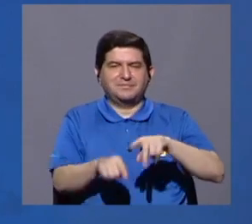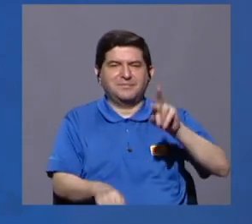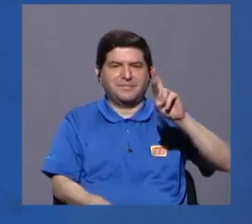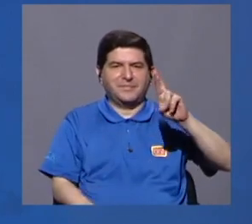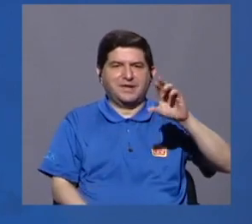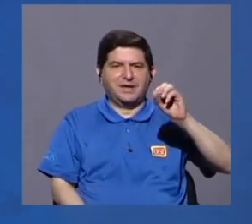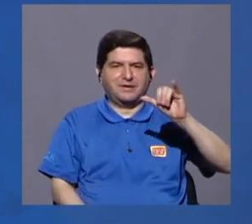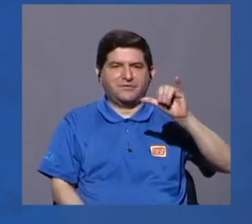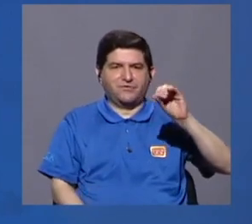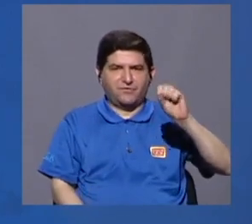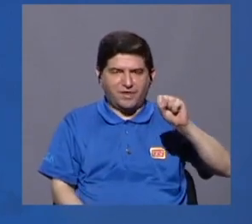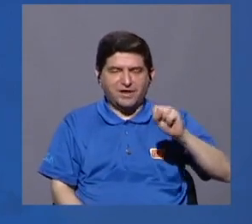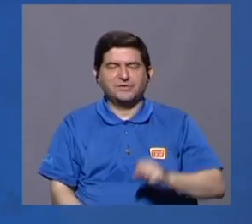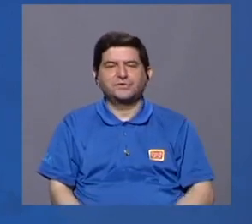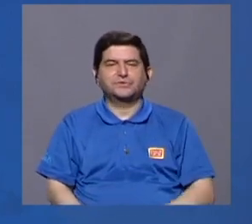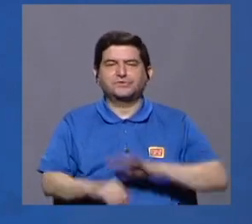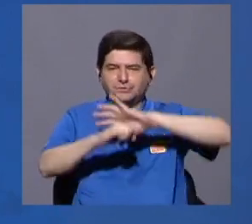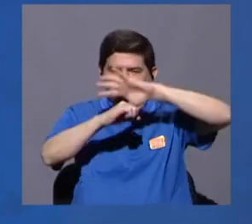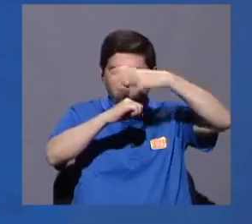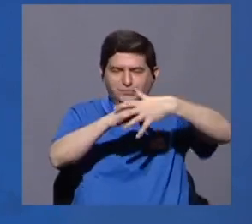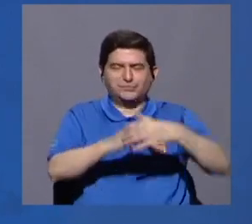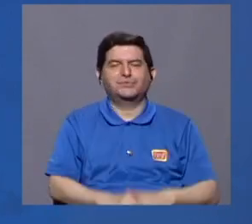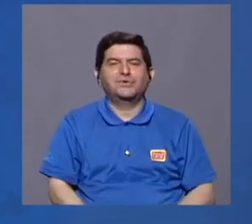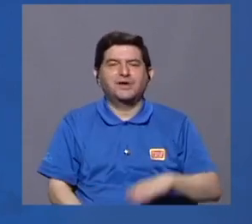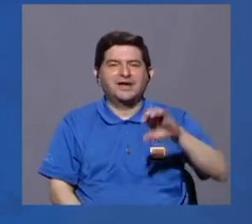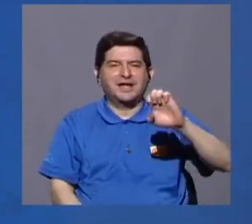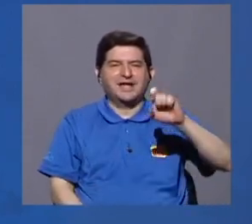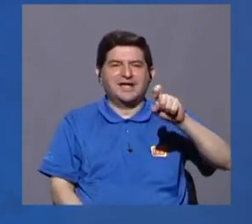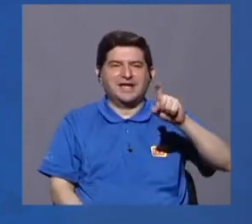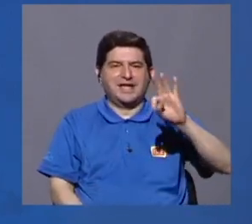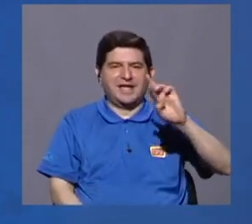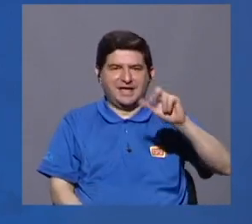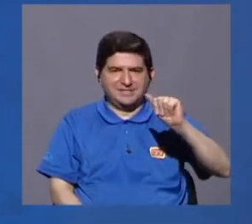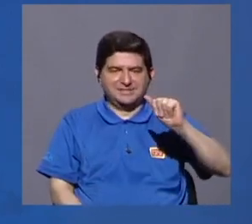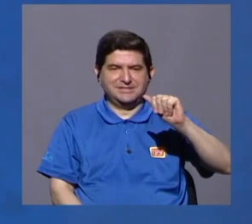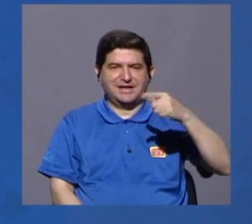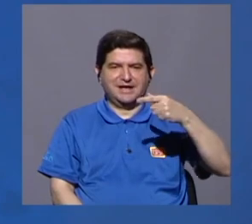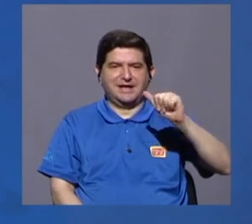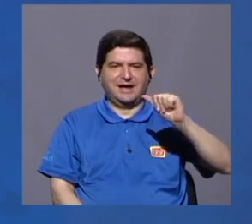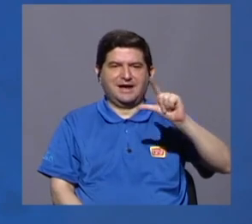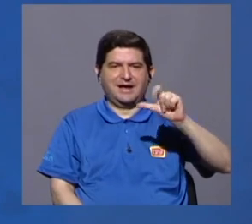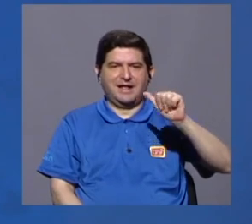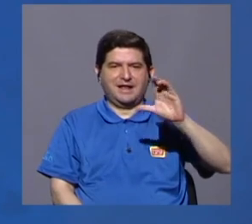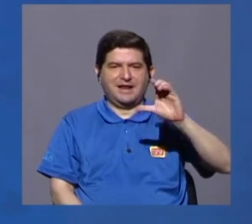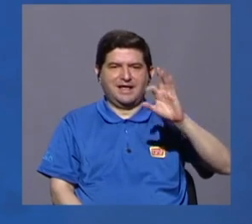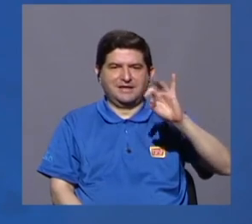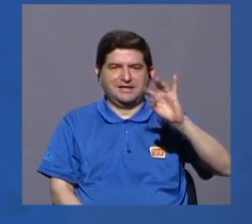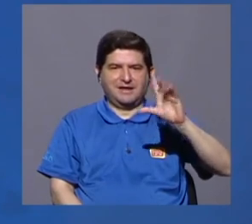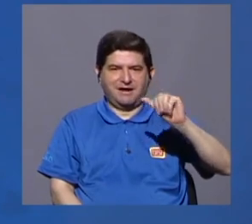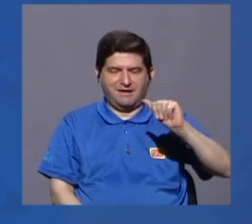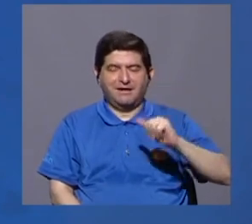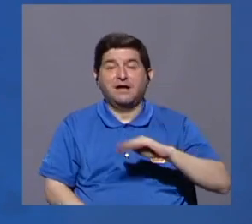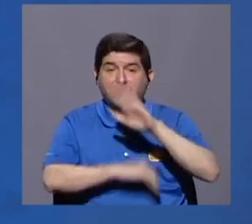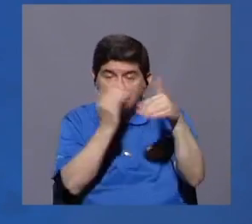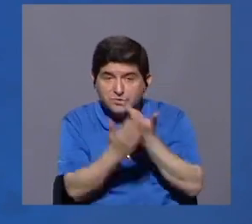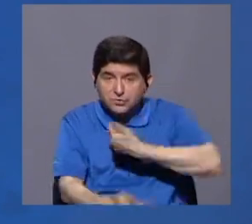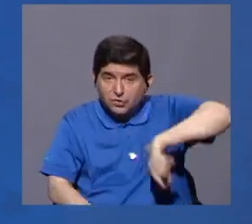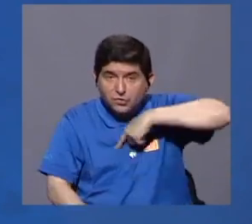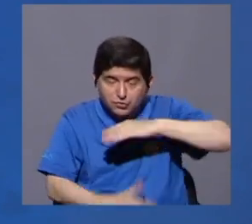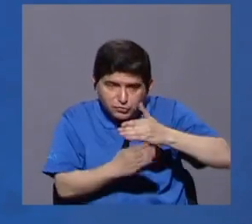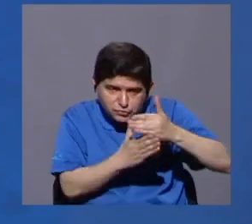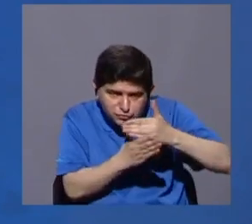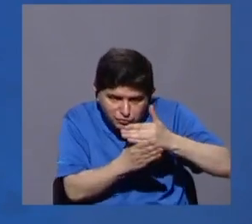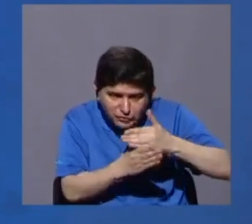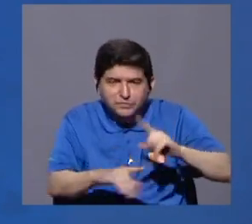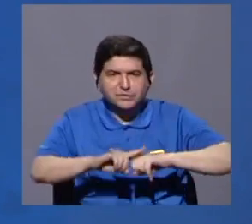extragaláctica usted es muy variado entonces los investigadores pues tenemos la oportunidad de trabajar entre nosotros de colaborar pero no